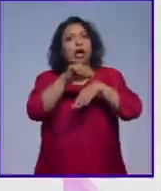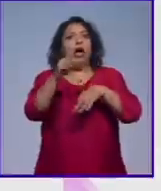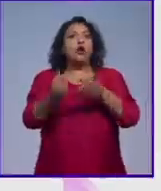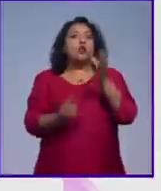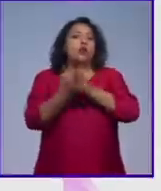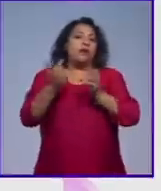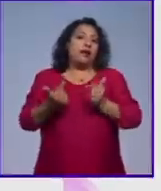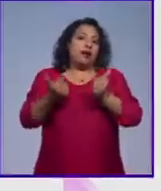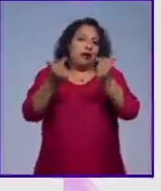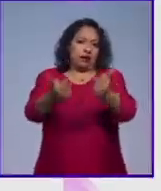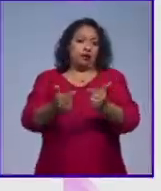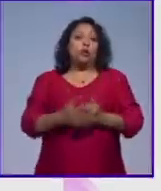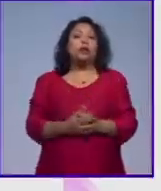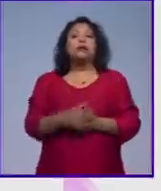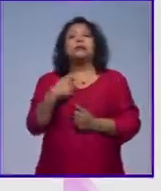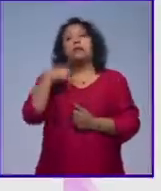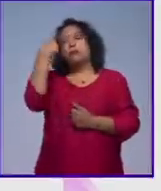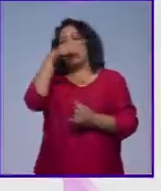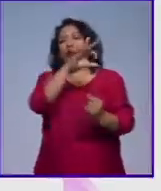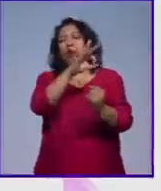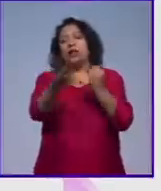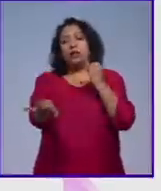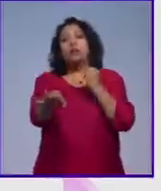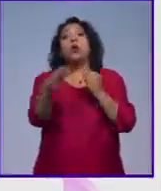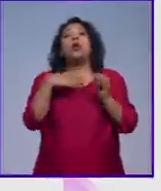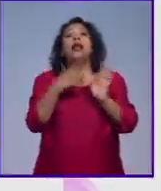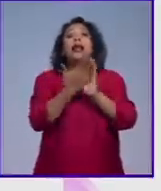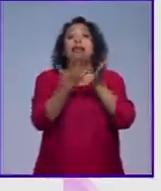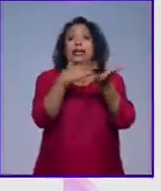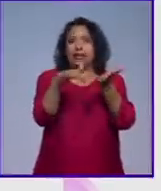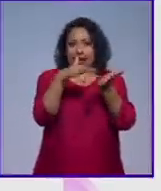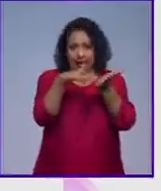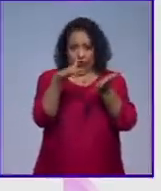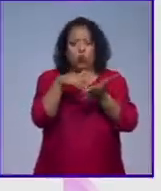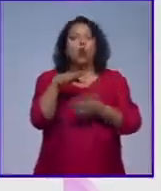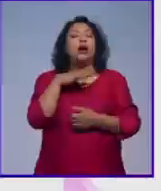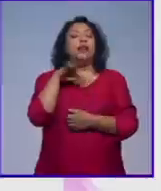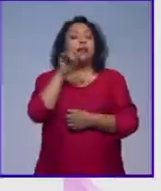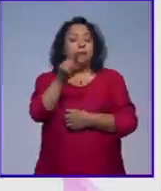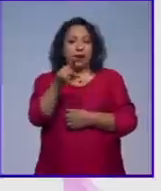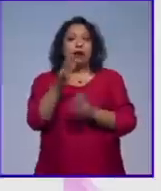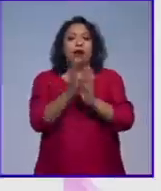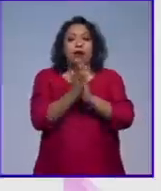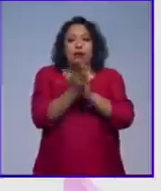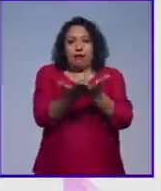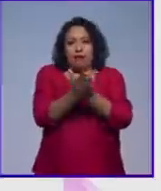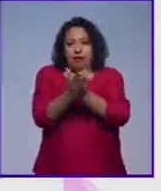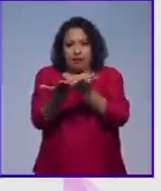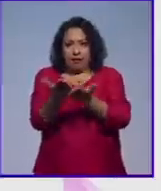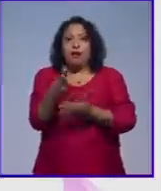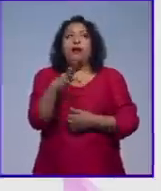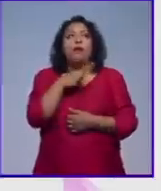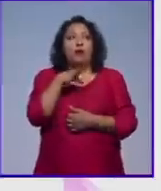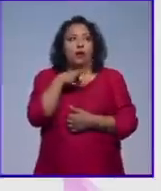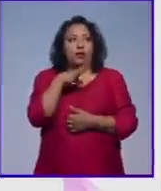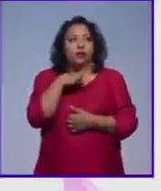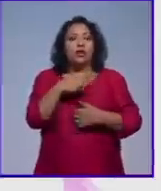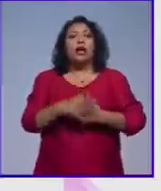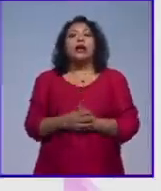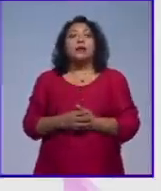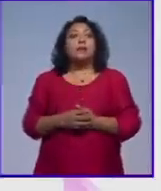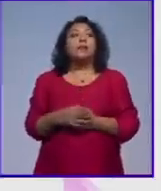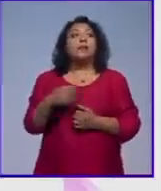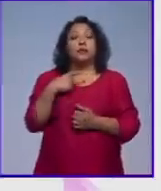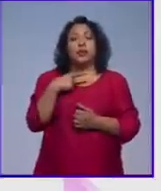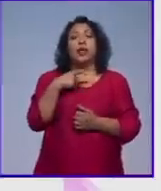nuevas generaciones. Y para finalizar, literatura también hay. Tenemos libros. Tenemos libros. El Hoyo Ross, por ejemplo.